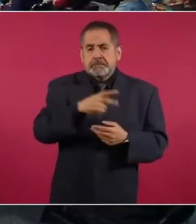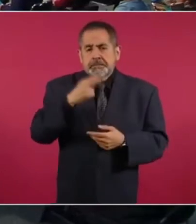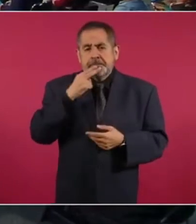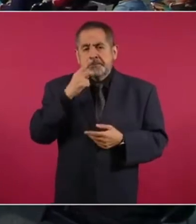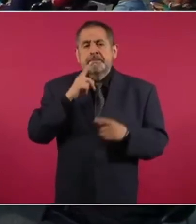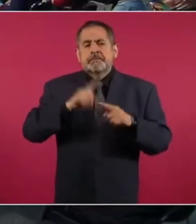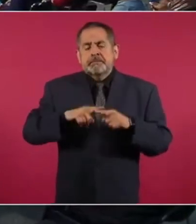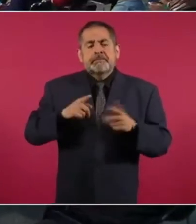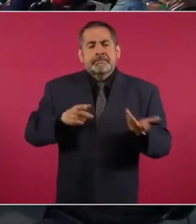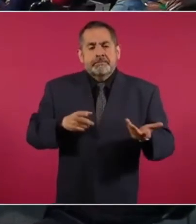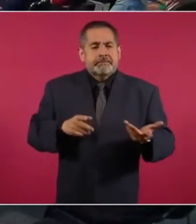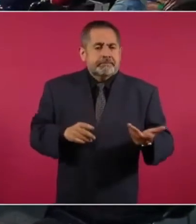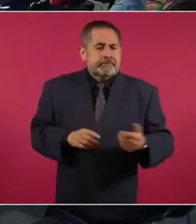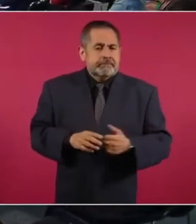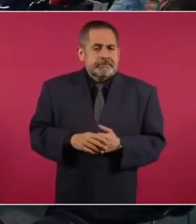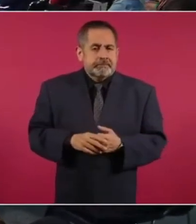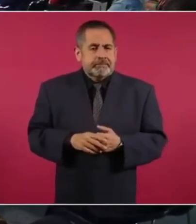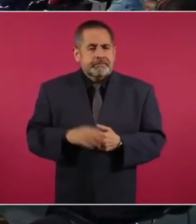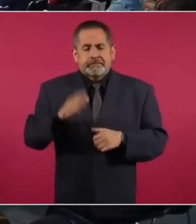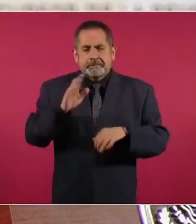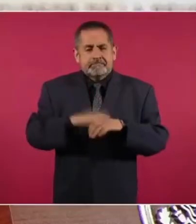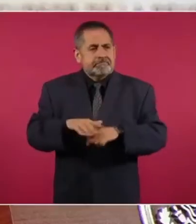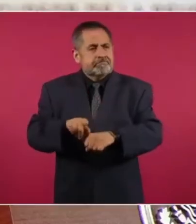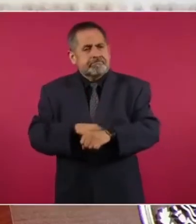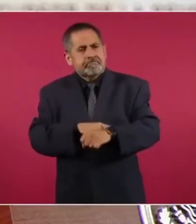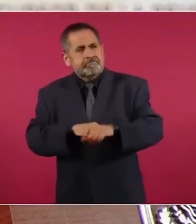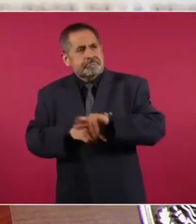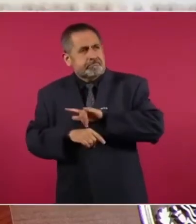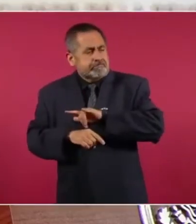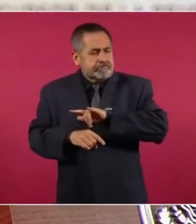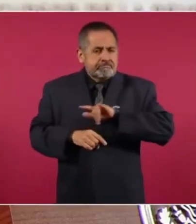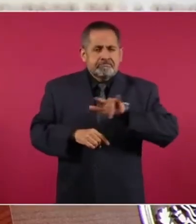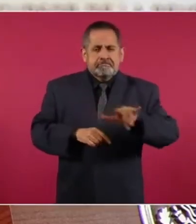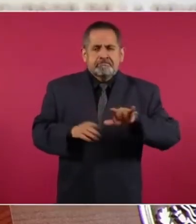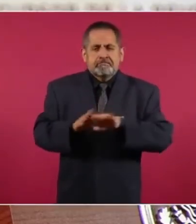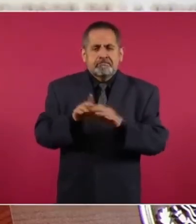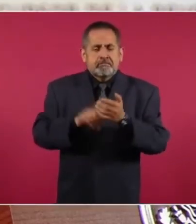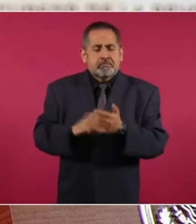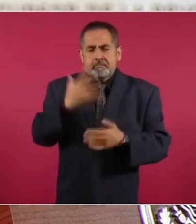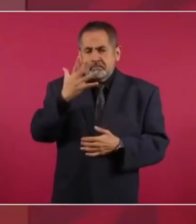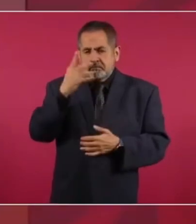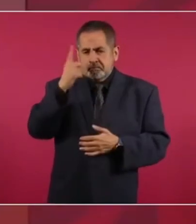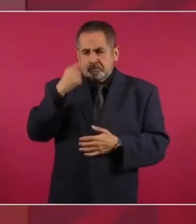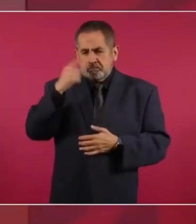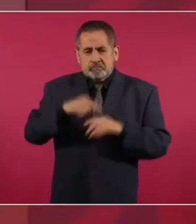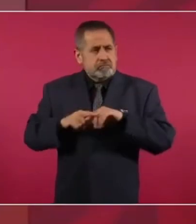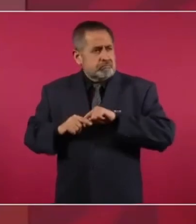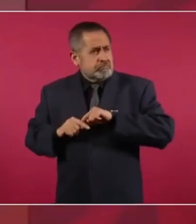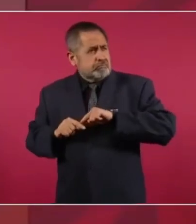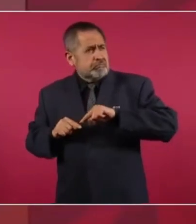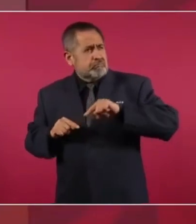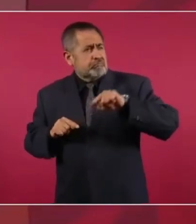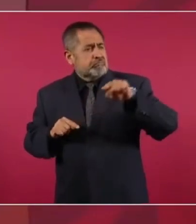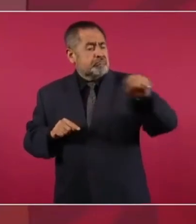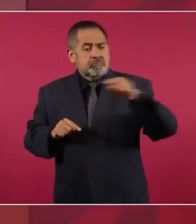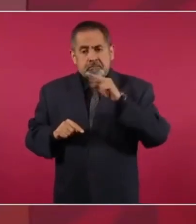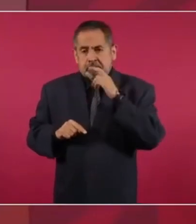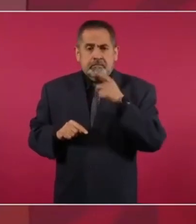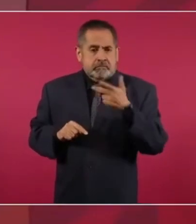uso, tiene que tener un promedio de vuelo de 5 horas.